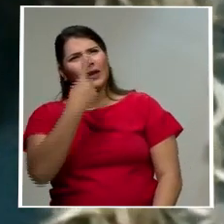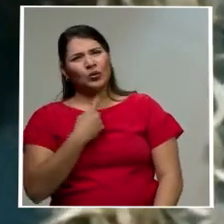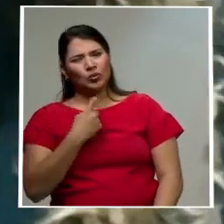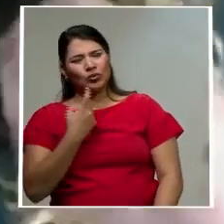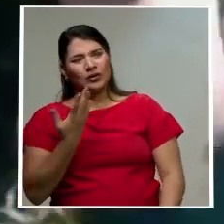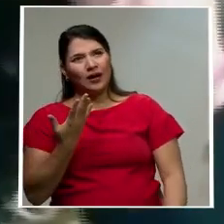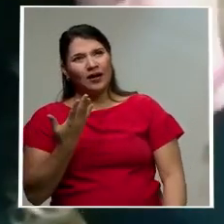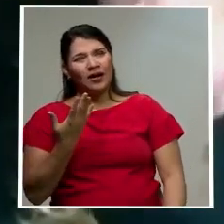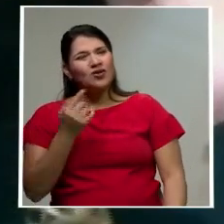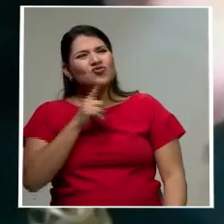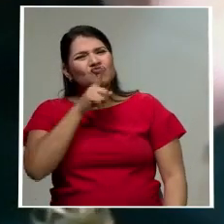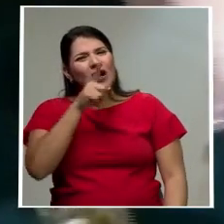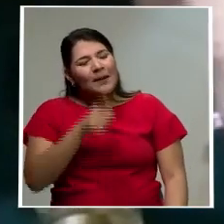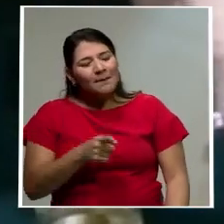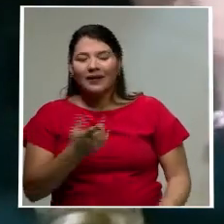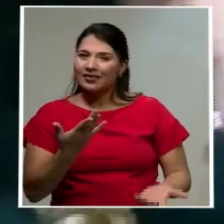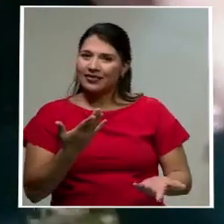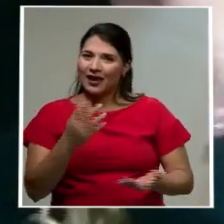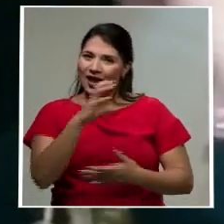país, es impresionante